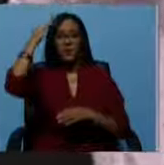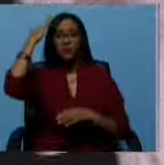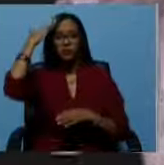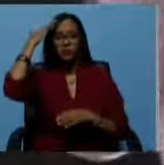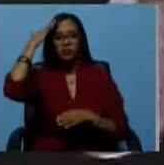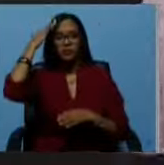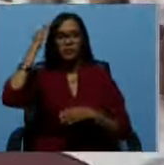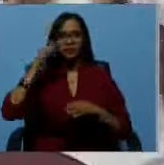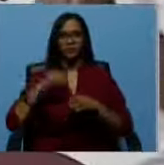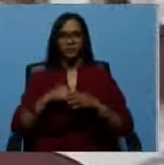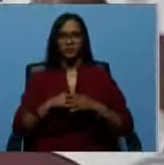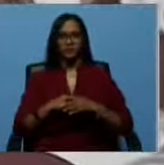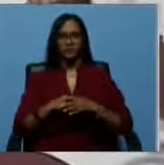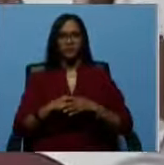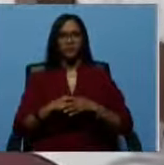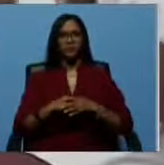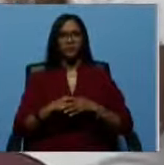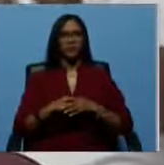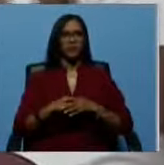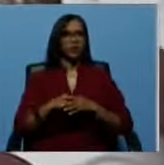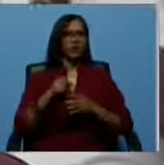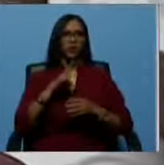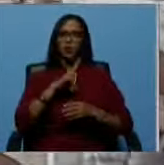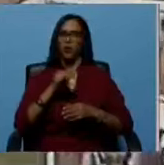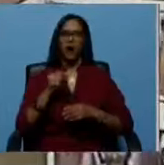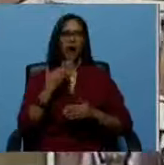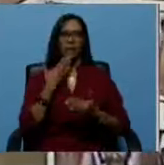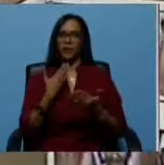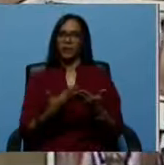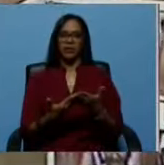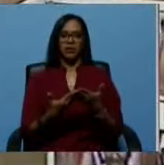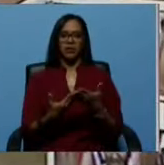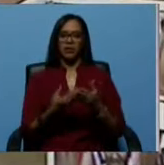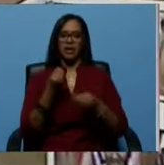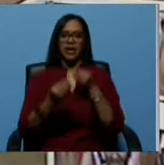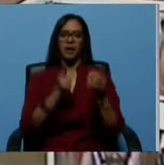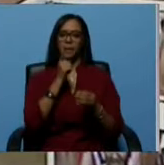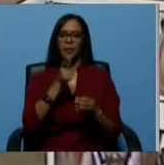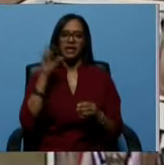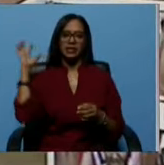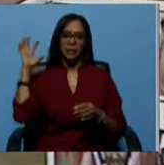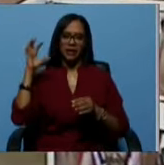Para que lo sepan. No les vamos a permitir que le hagan daño a este país.